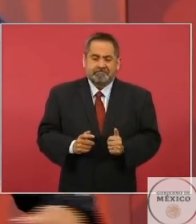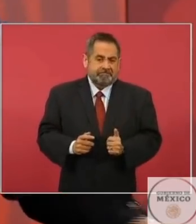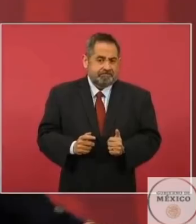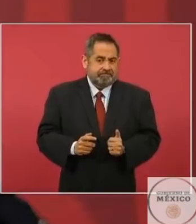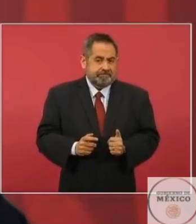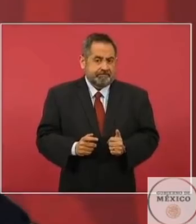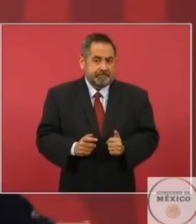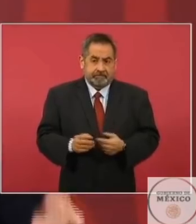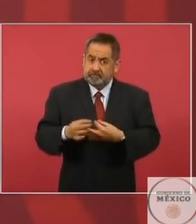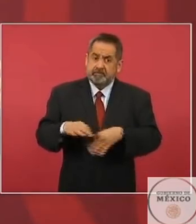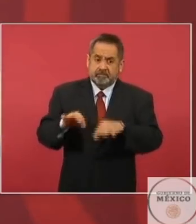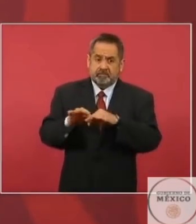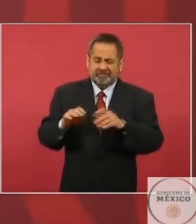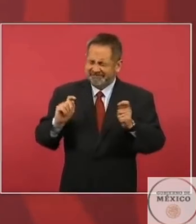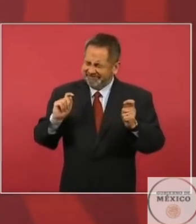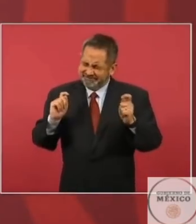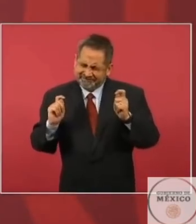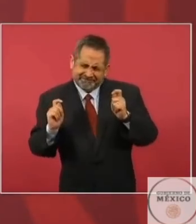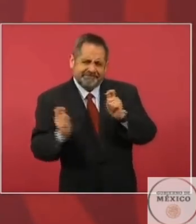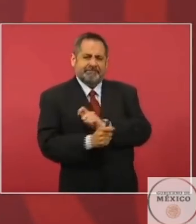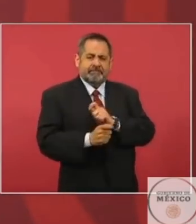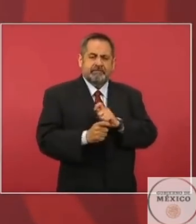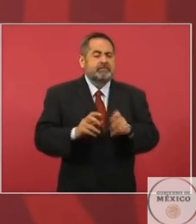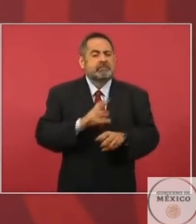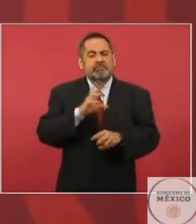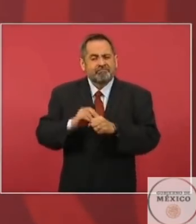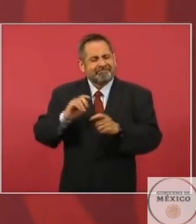Son cambios profundos,